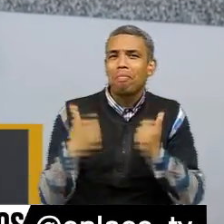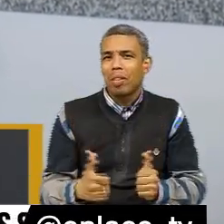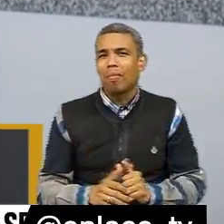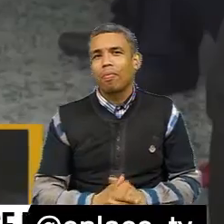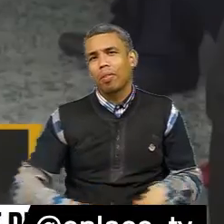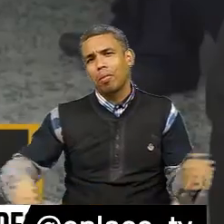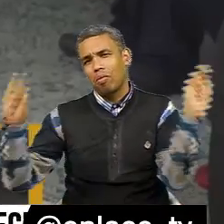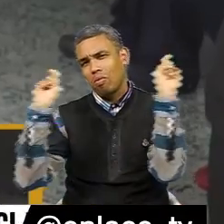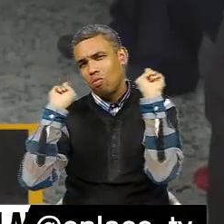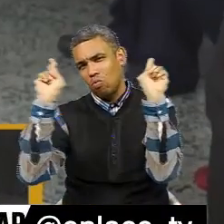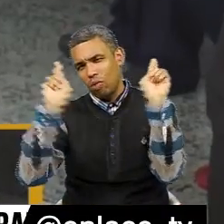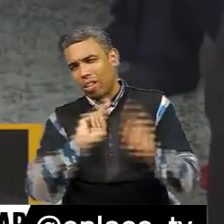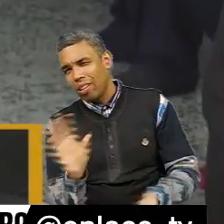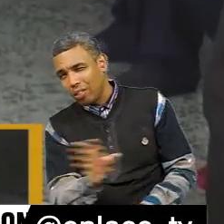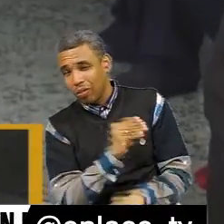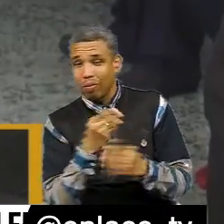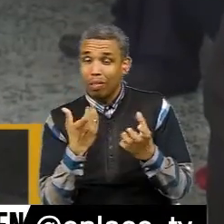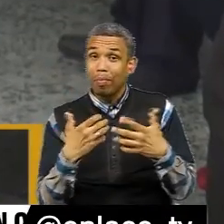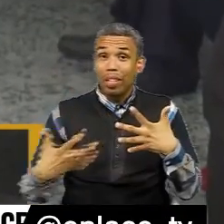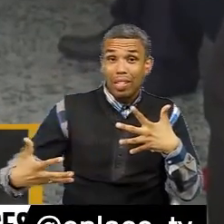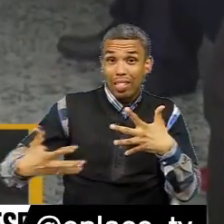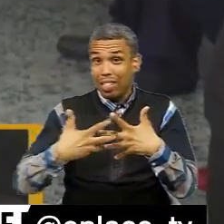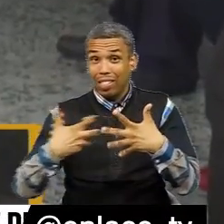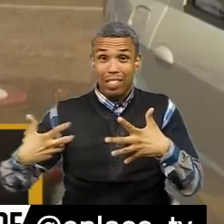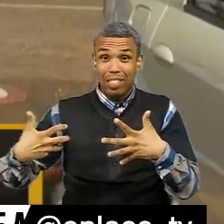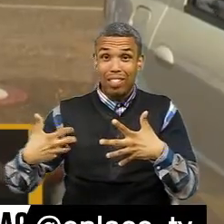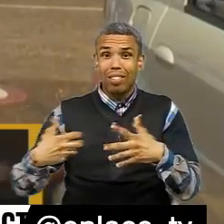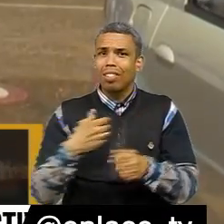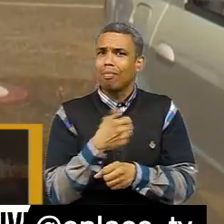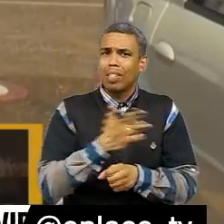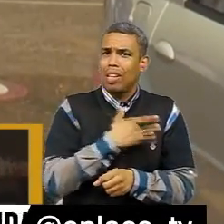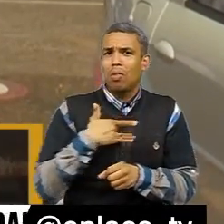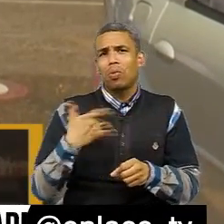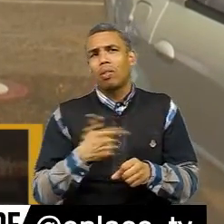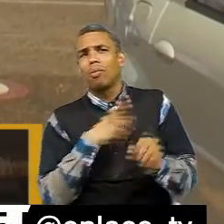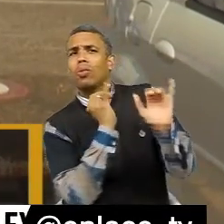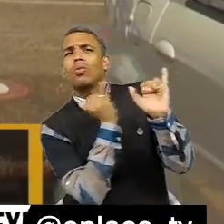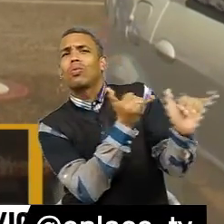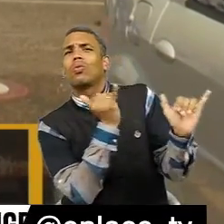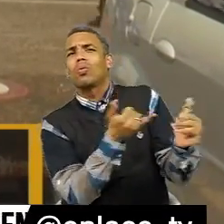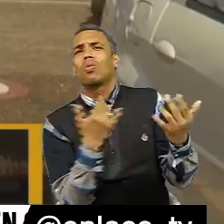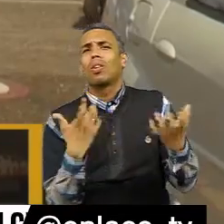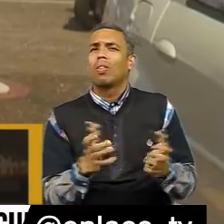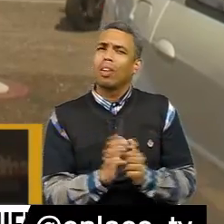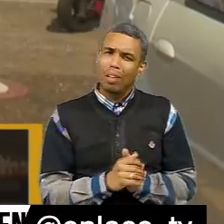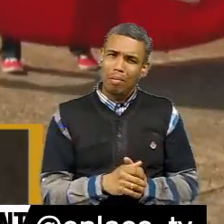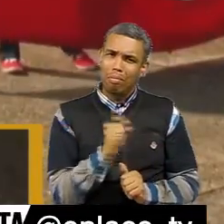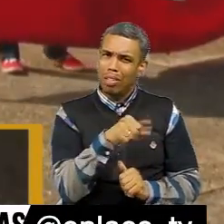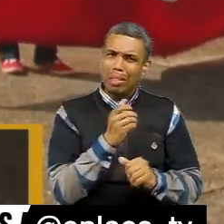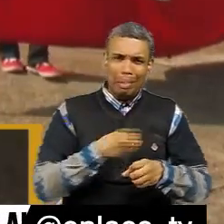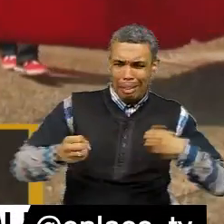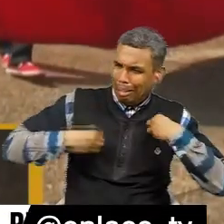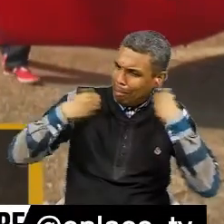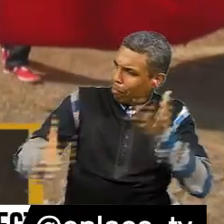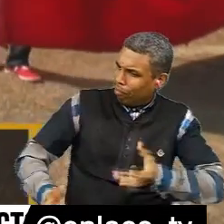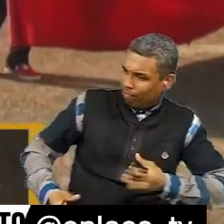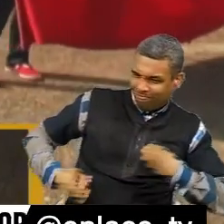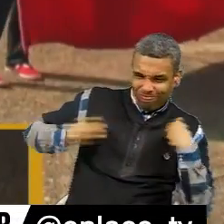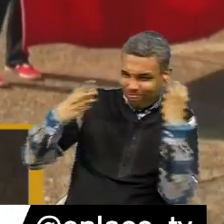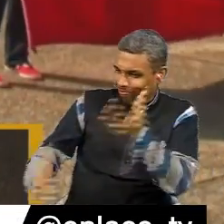los colombianos tuvieran el sistema que hoy tienen los trabajadores, los pensionados y los usuarios de Ecopetrol. El gobierno lo quiere borrar de la